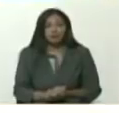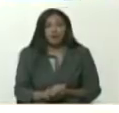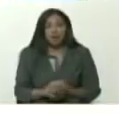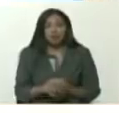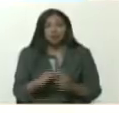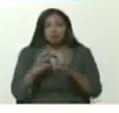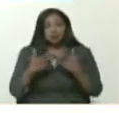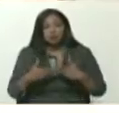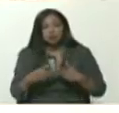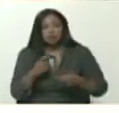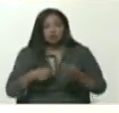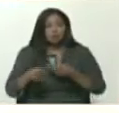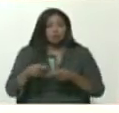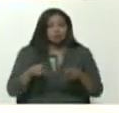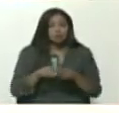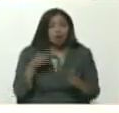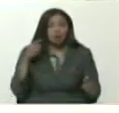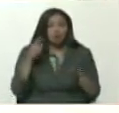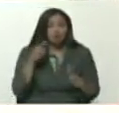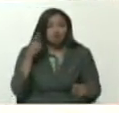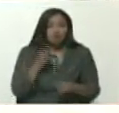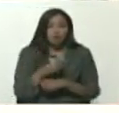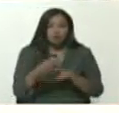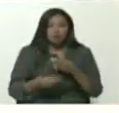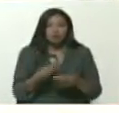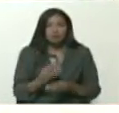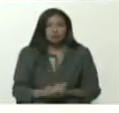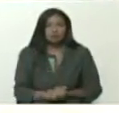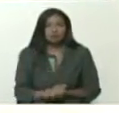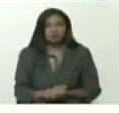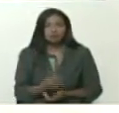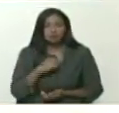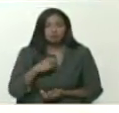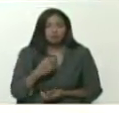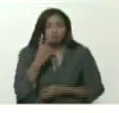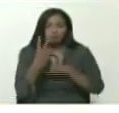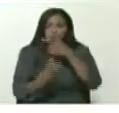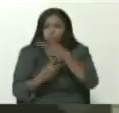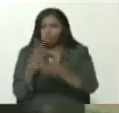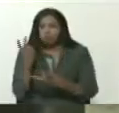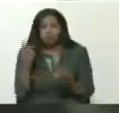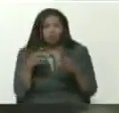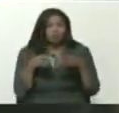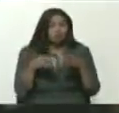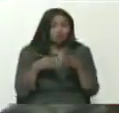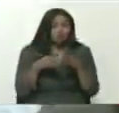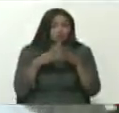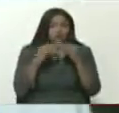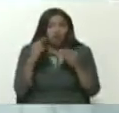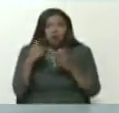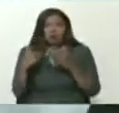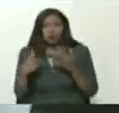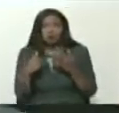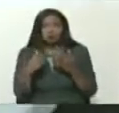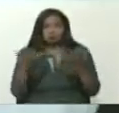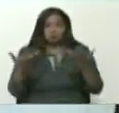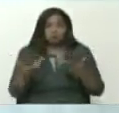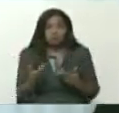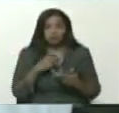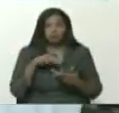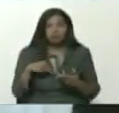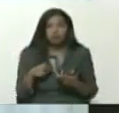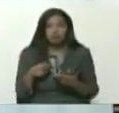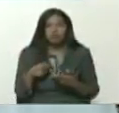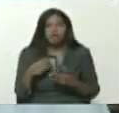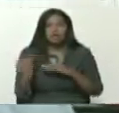comercio, nosotros estamos cumpliendo sus órdenes, presidente. Aquí estamos supervisando todo lo que ha sido el cabotaje de todas las prendas que han venido para todas